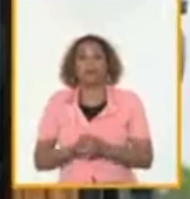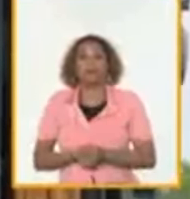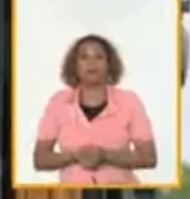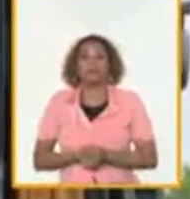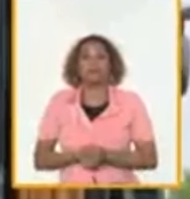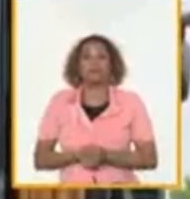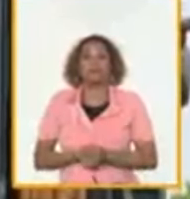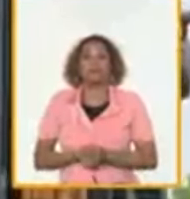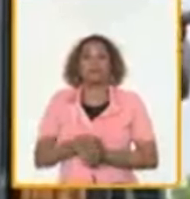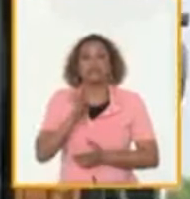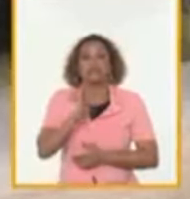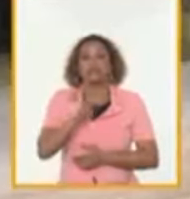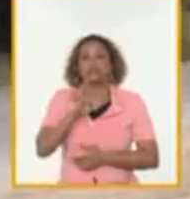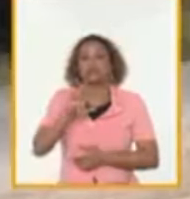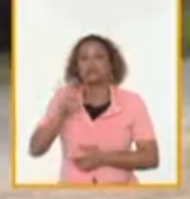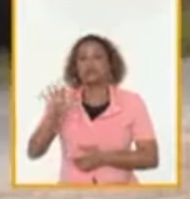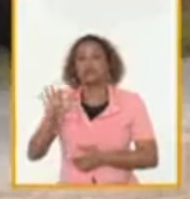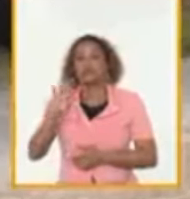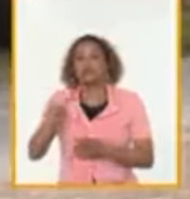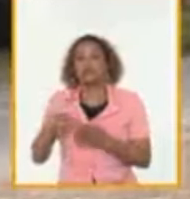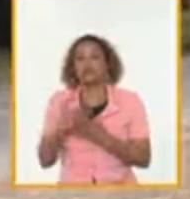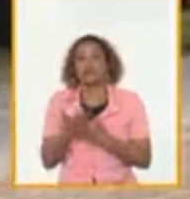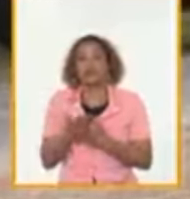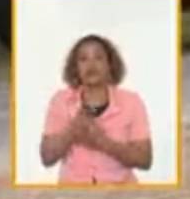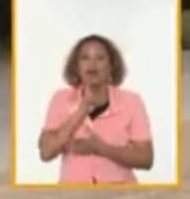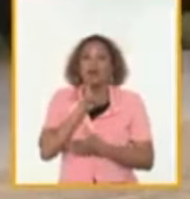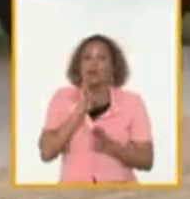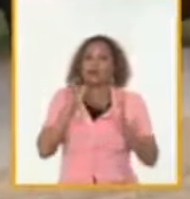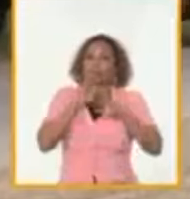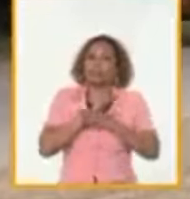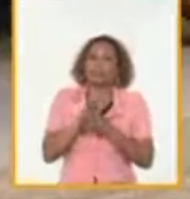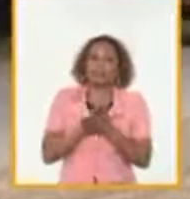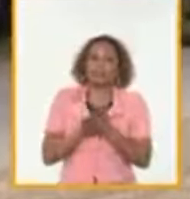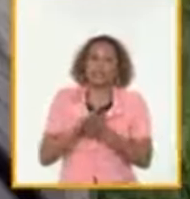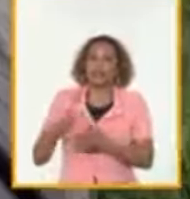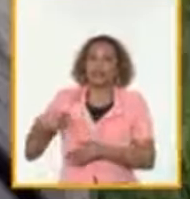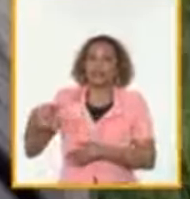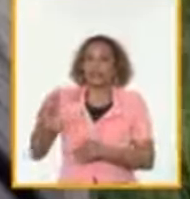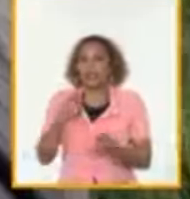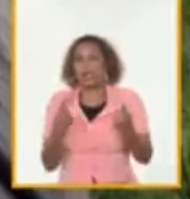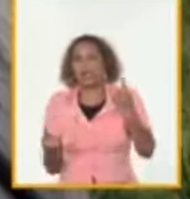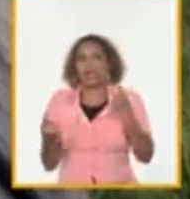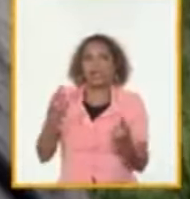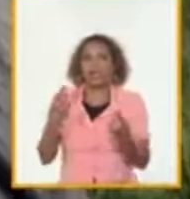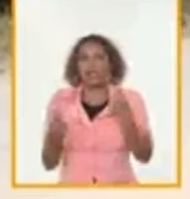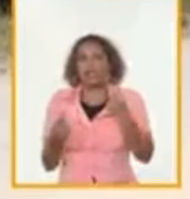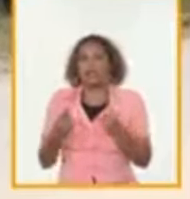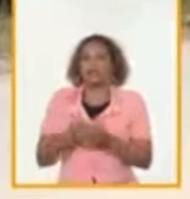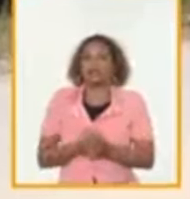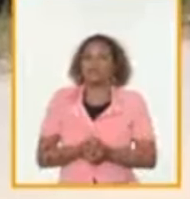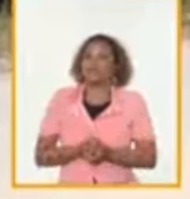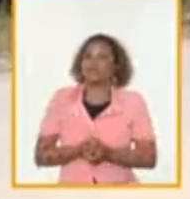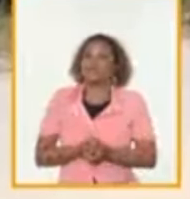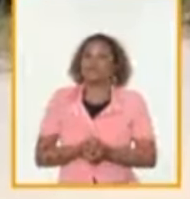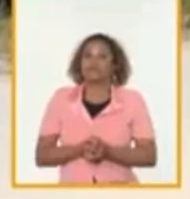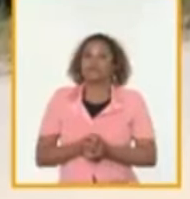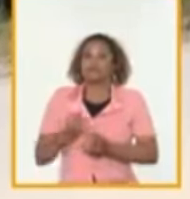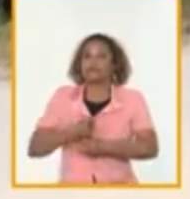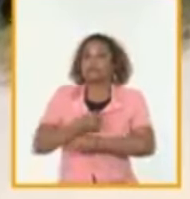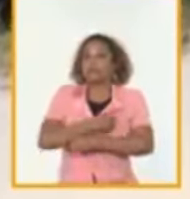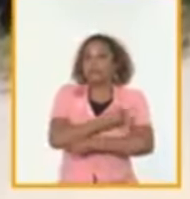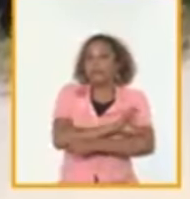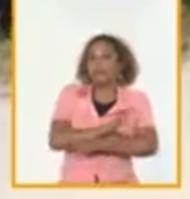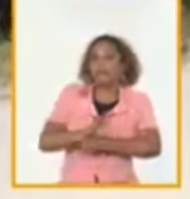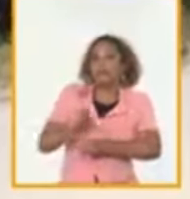cerca de 355 días sin recibir agua con estabilidad eso eh ciertamente en pipa cuando se puede en